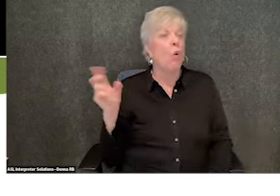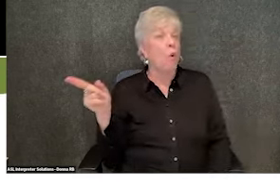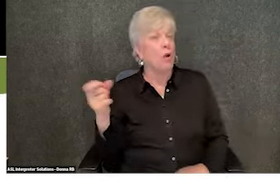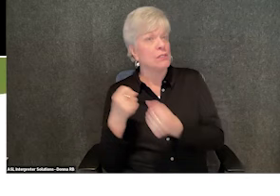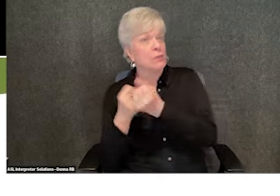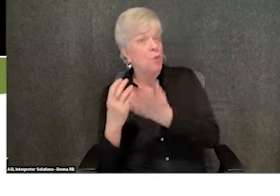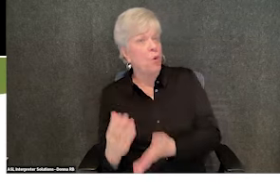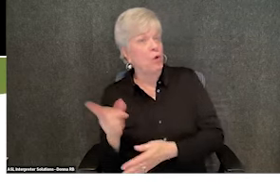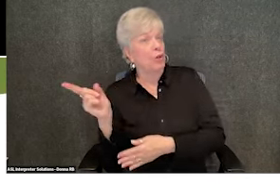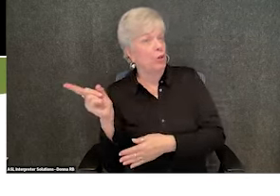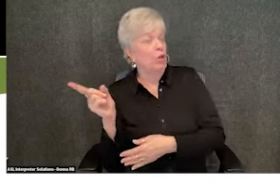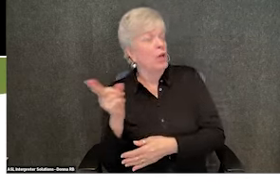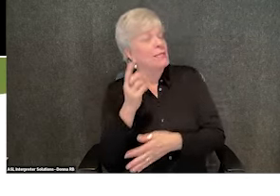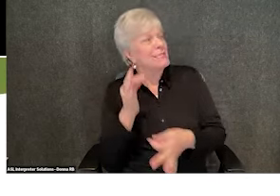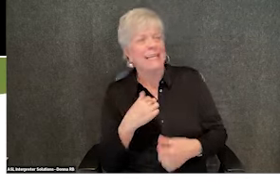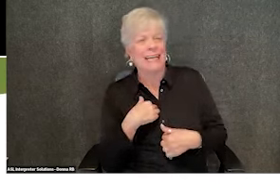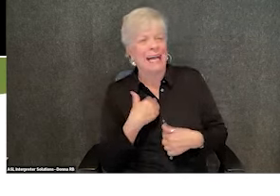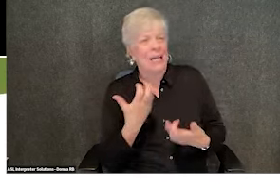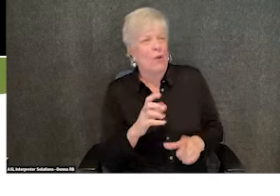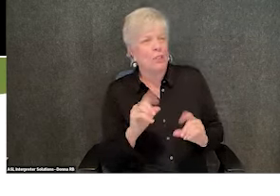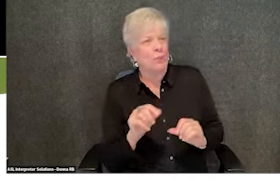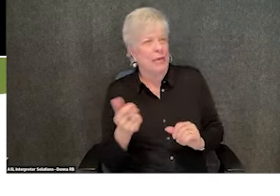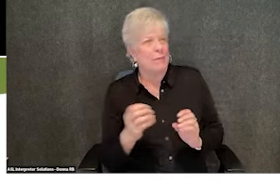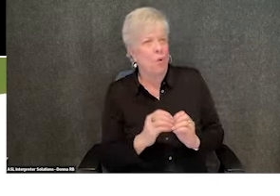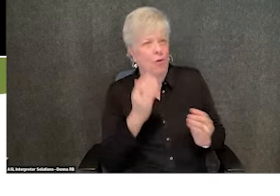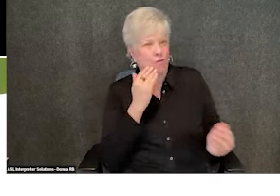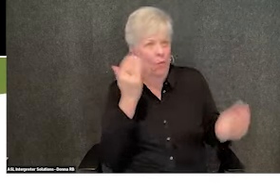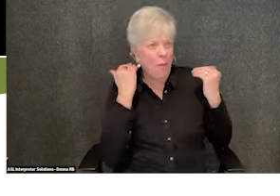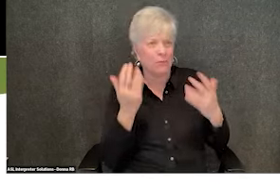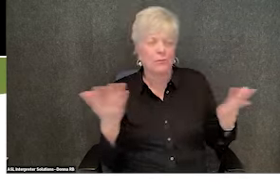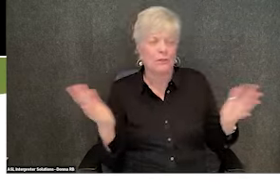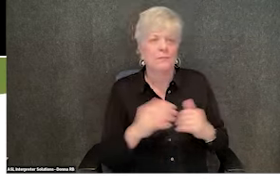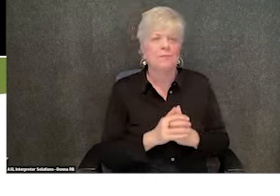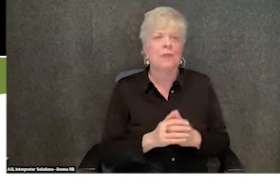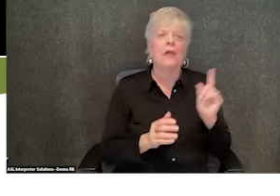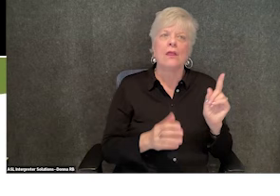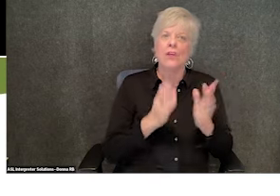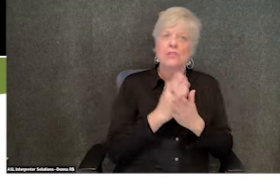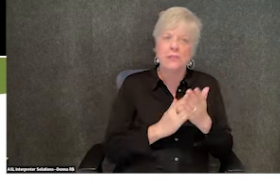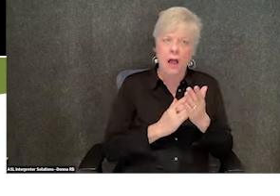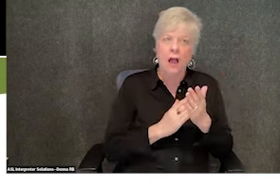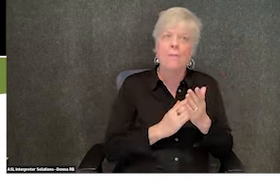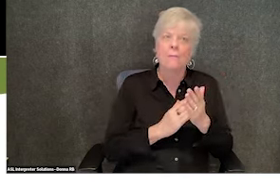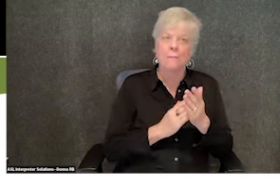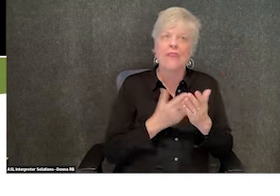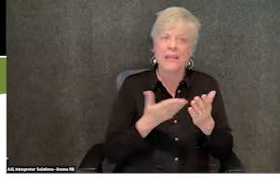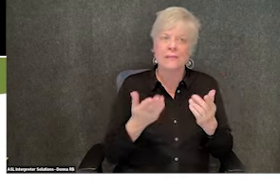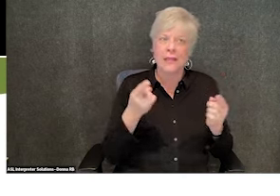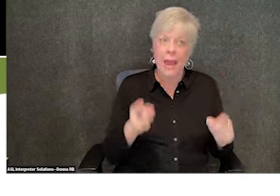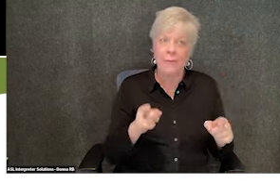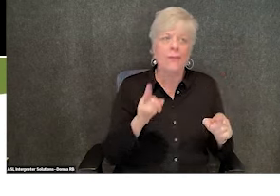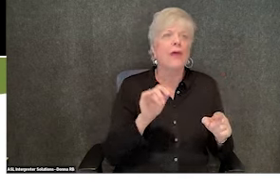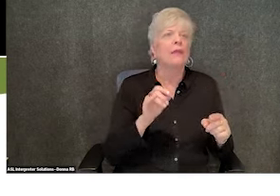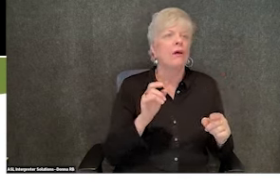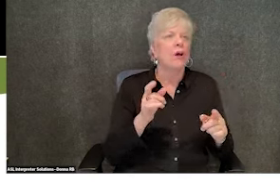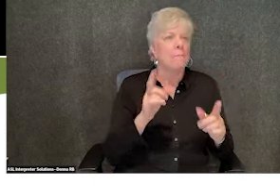momento que puede cambiar el acuerdo. Hay momentos si ha habido, hay